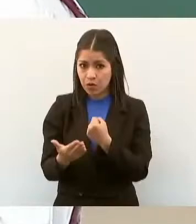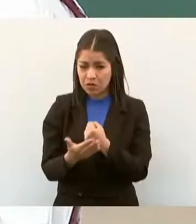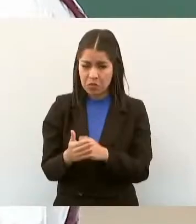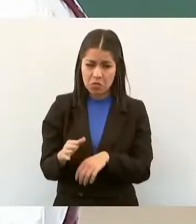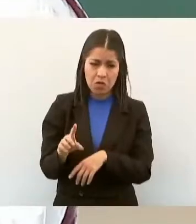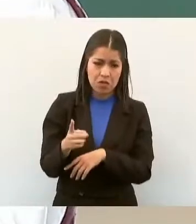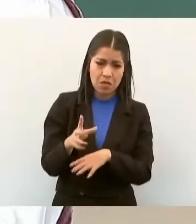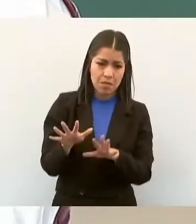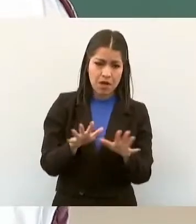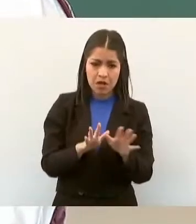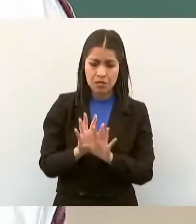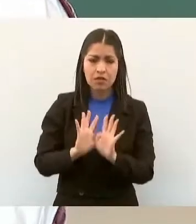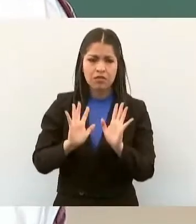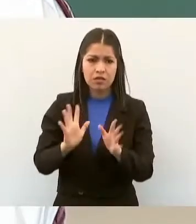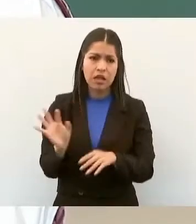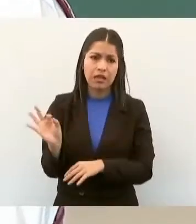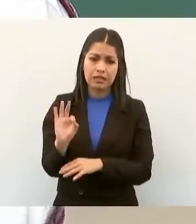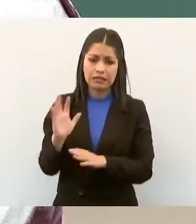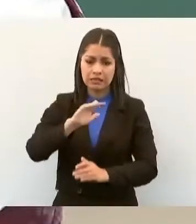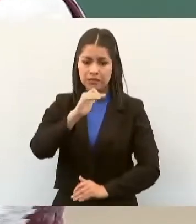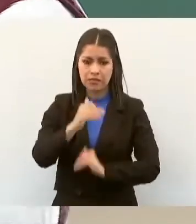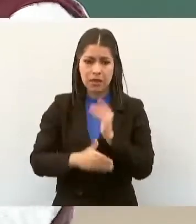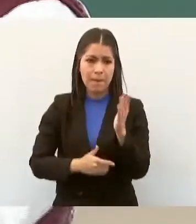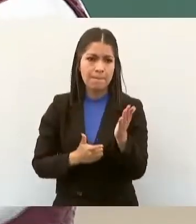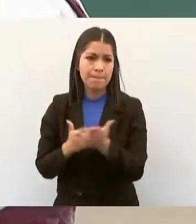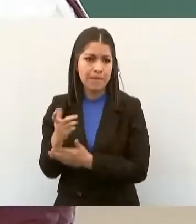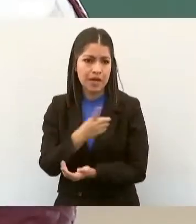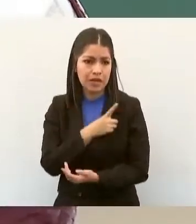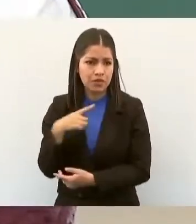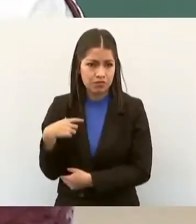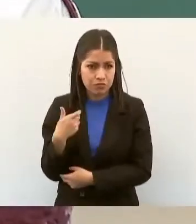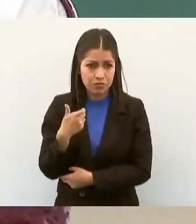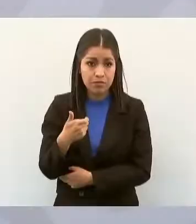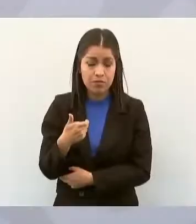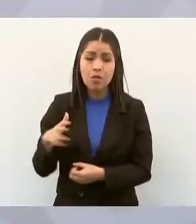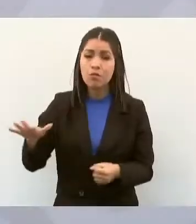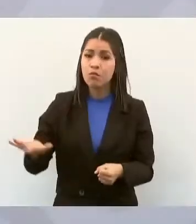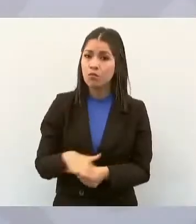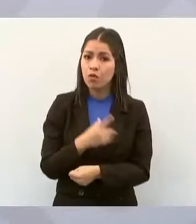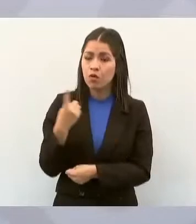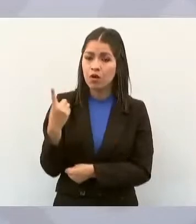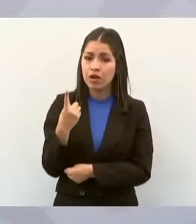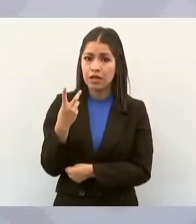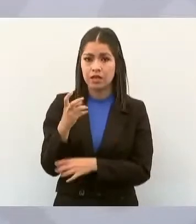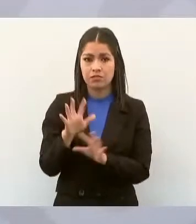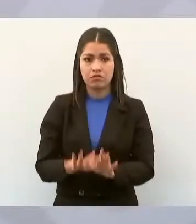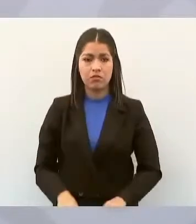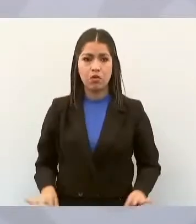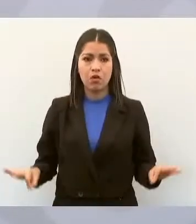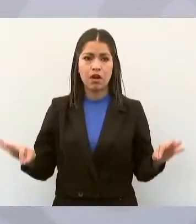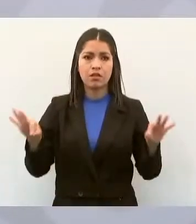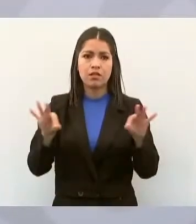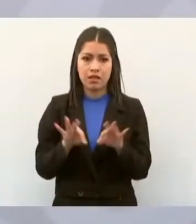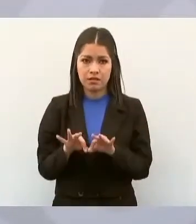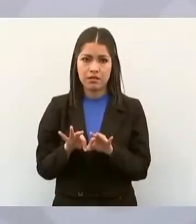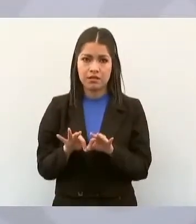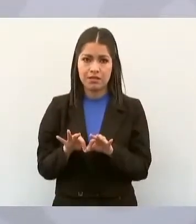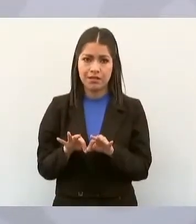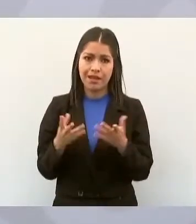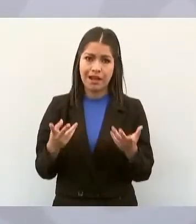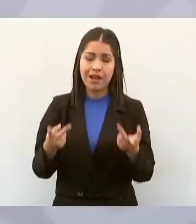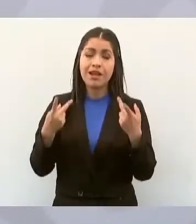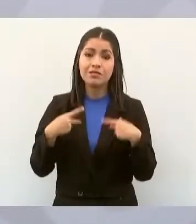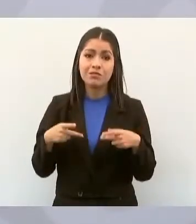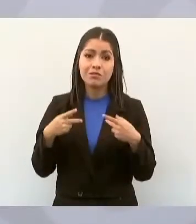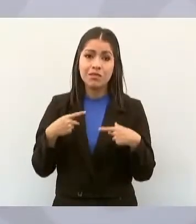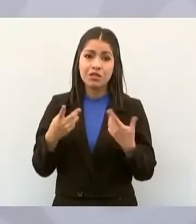a la deuda que teníamos con el IMSS. Esto en beneficio de algo que es fundamental, de los derechohabientes del